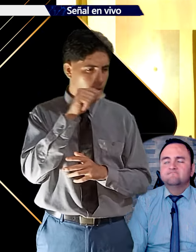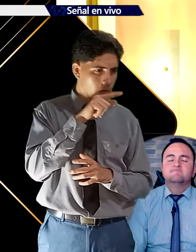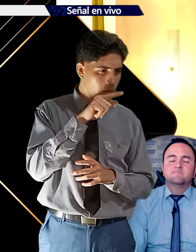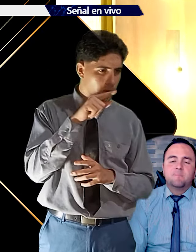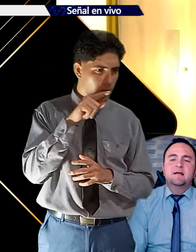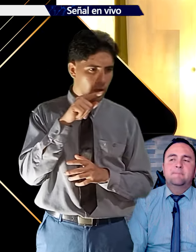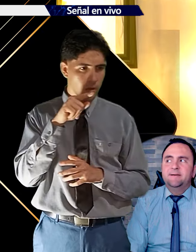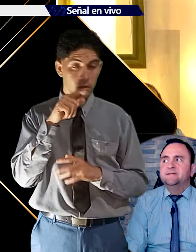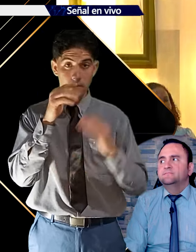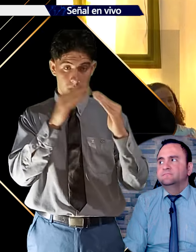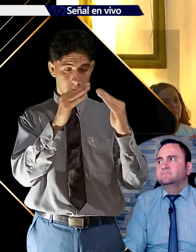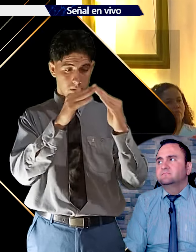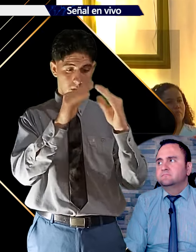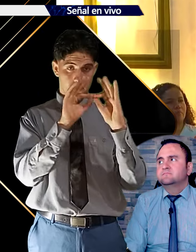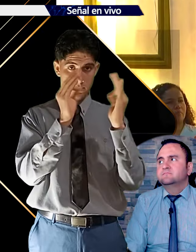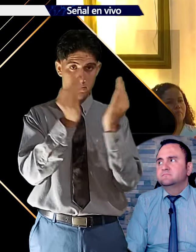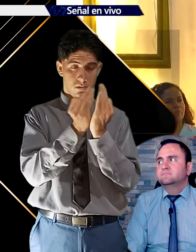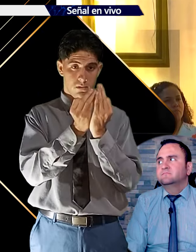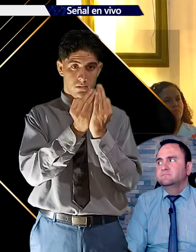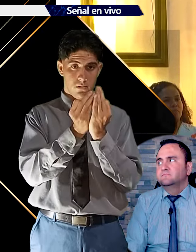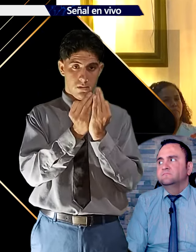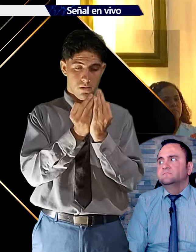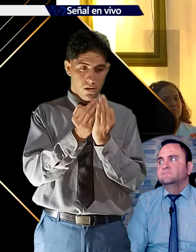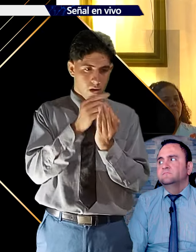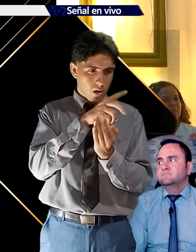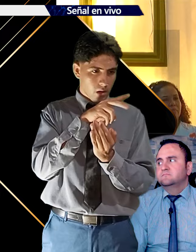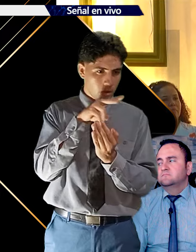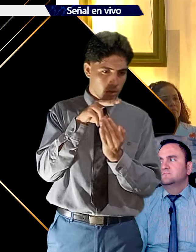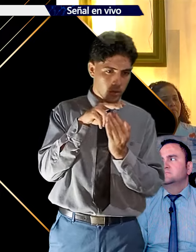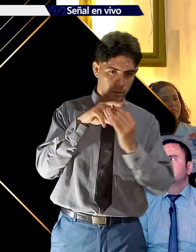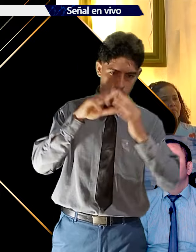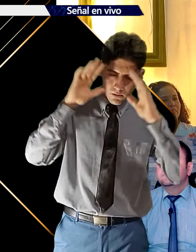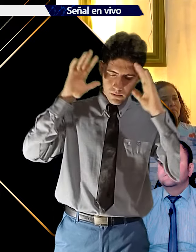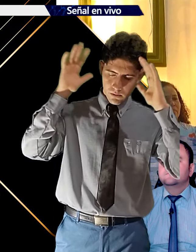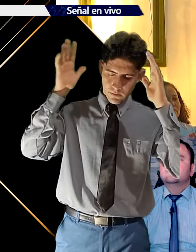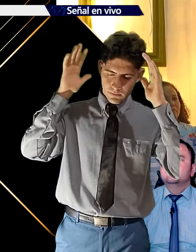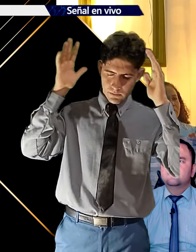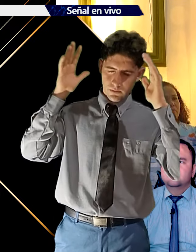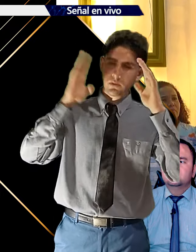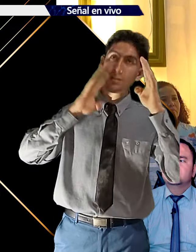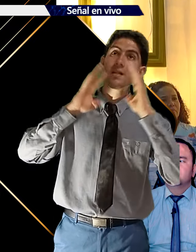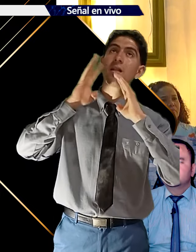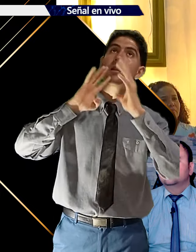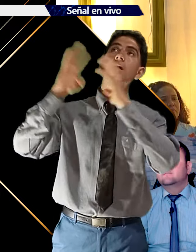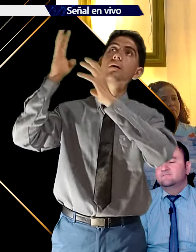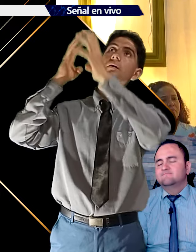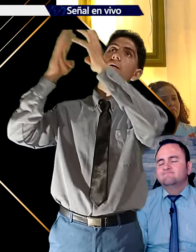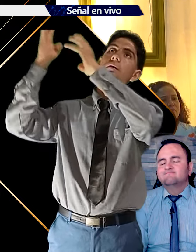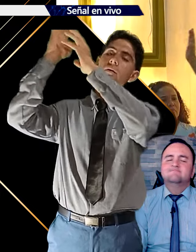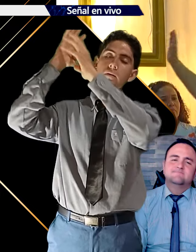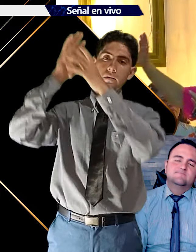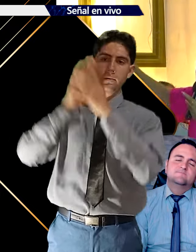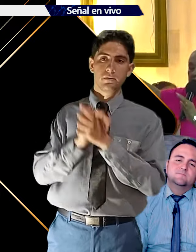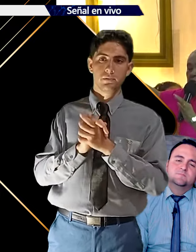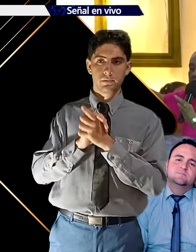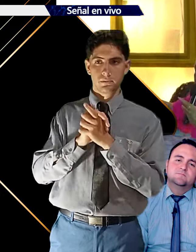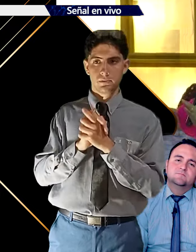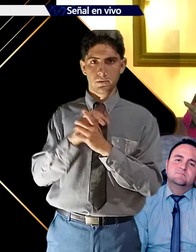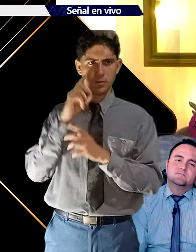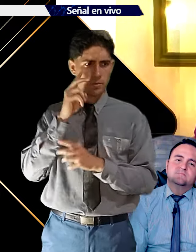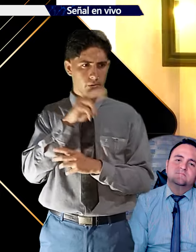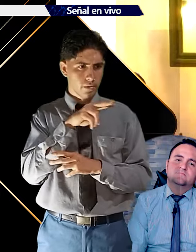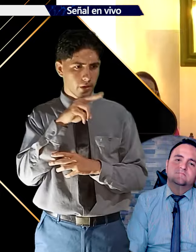pienso y abro los ojos, ¿dónde está mi hija? Cuando de pronto miro, estaba en la casa de esa familia, detrás de la cortina, con los bracitos